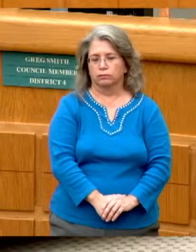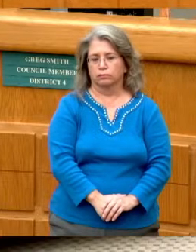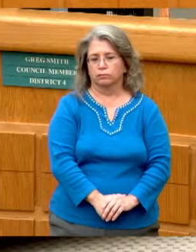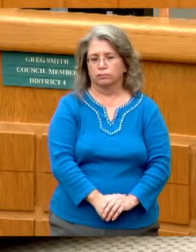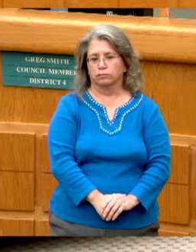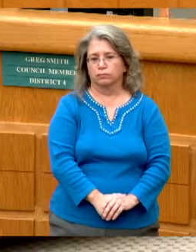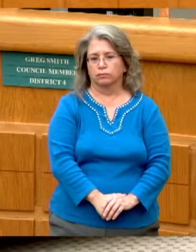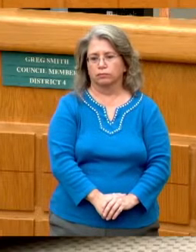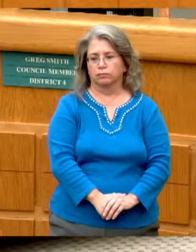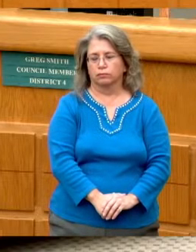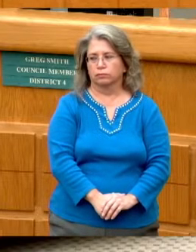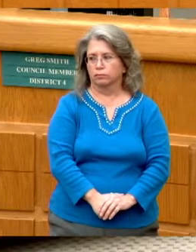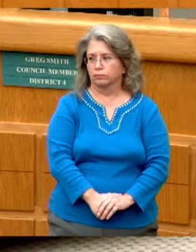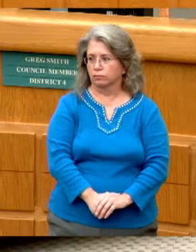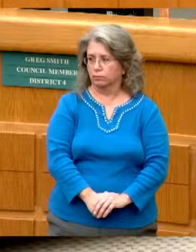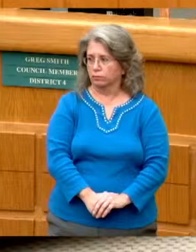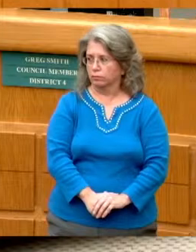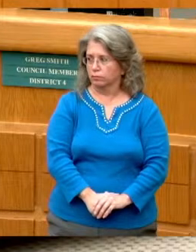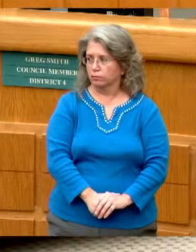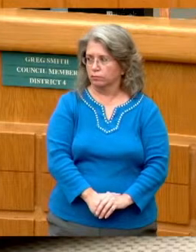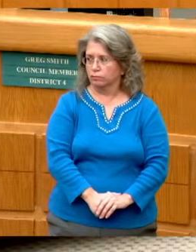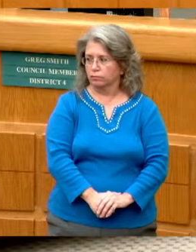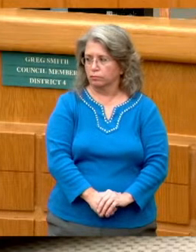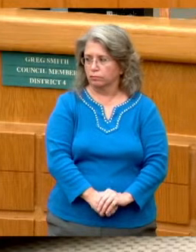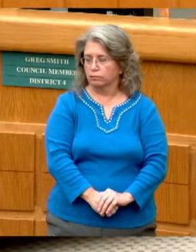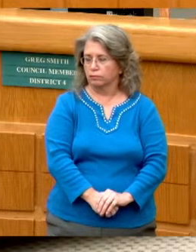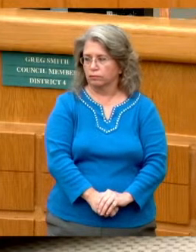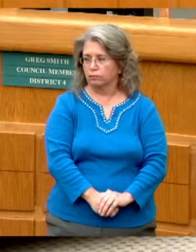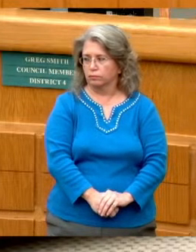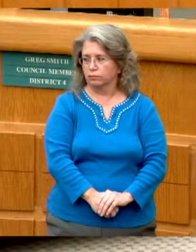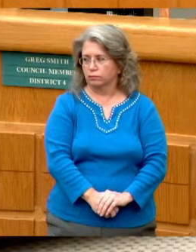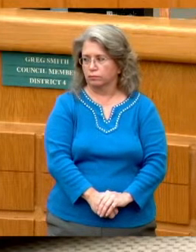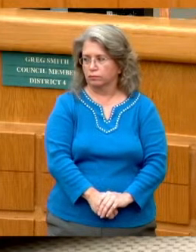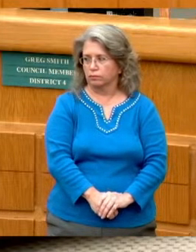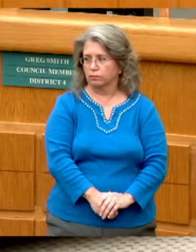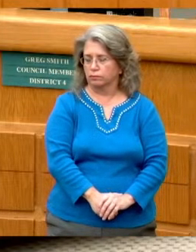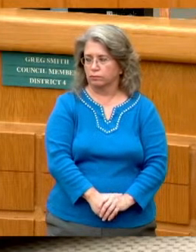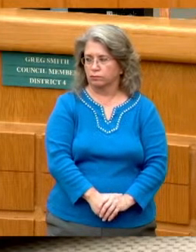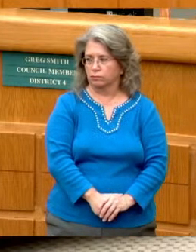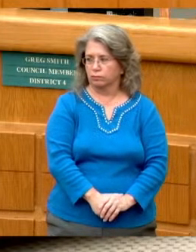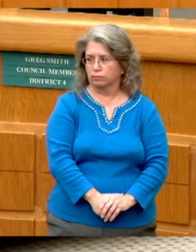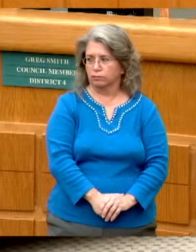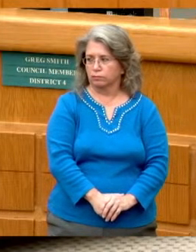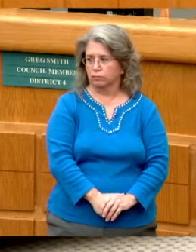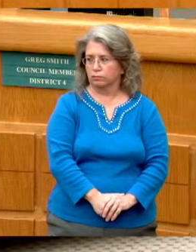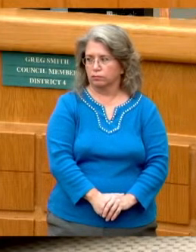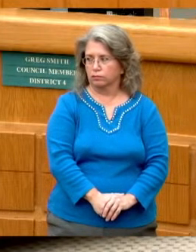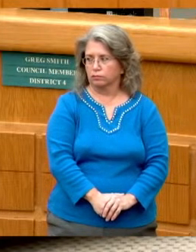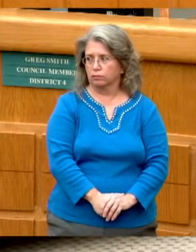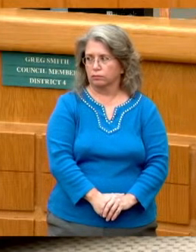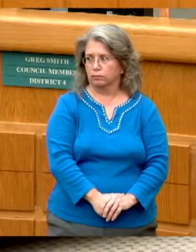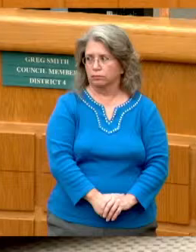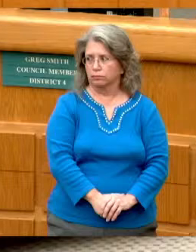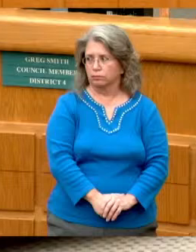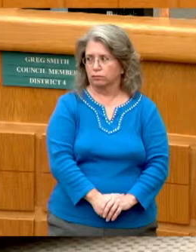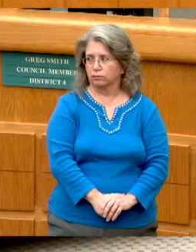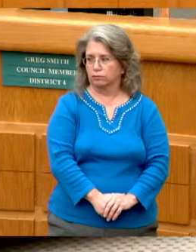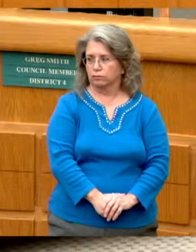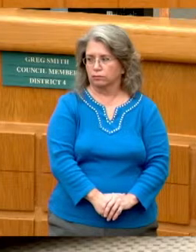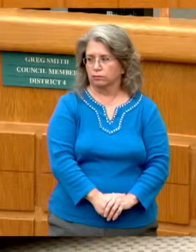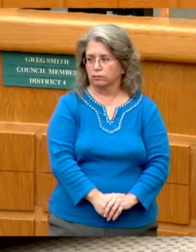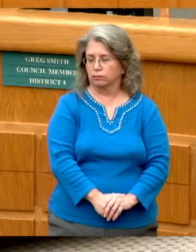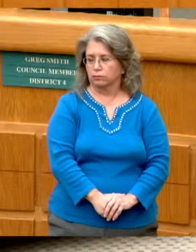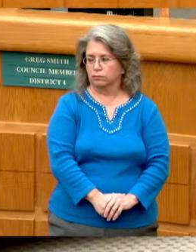que se van a dar, ¿verdad? So, queremos que la gente venga y que se vacune porque es lo más